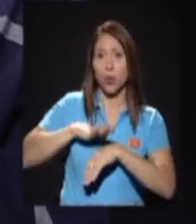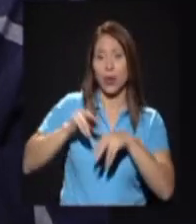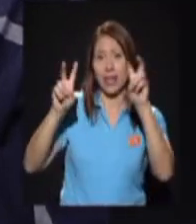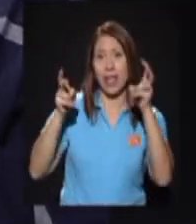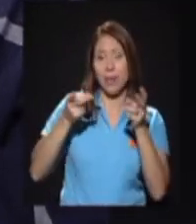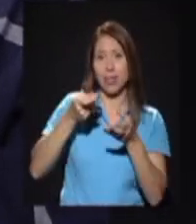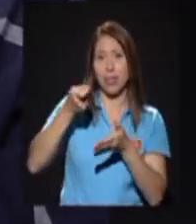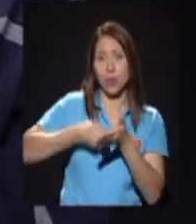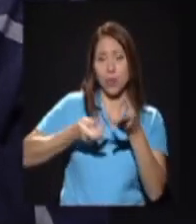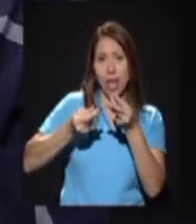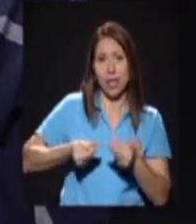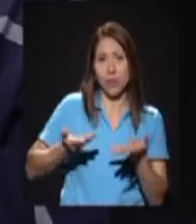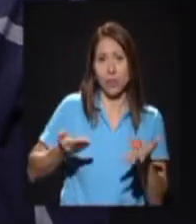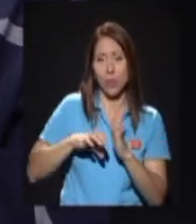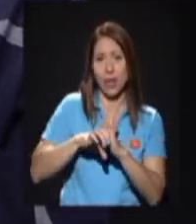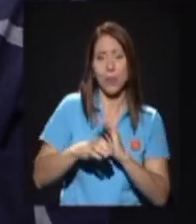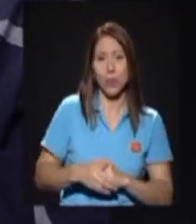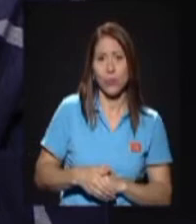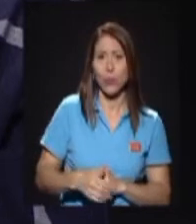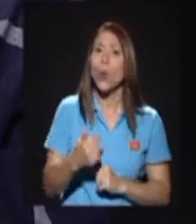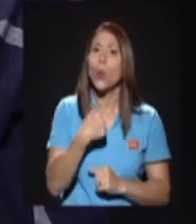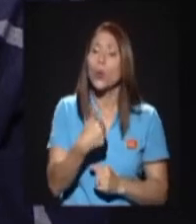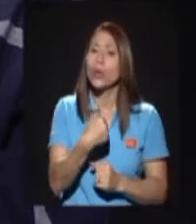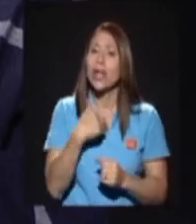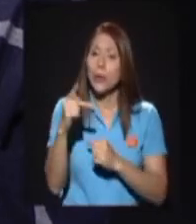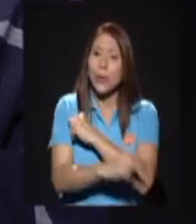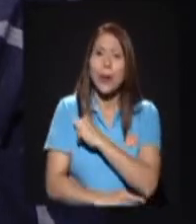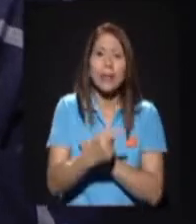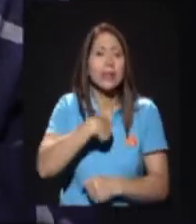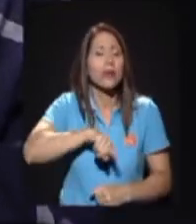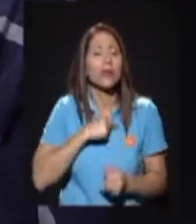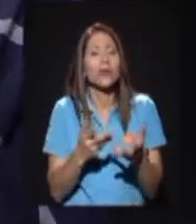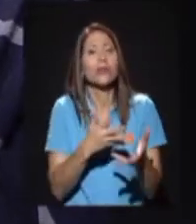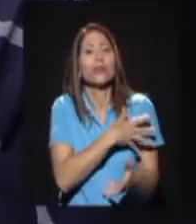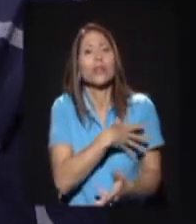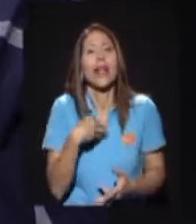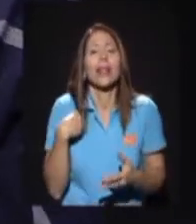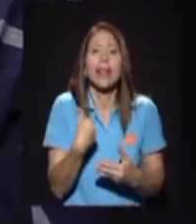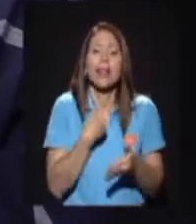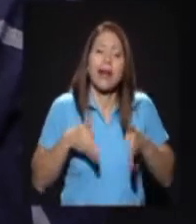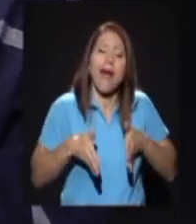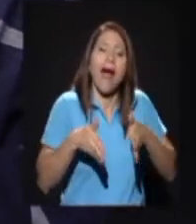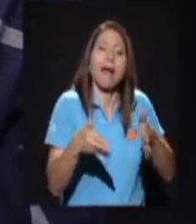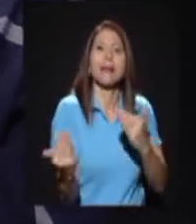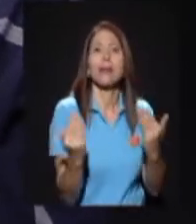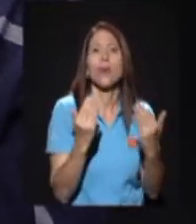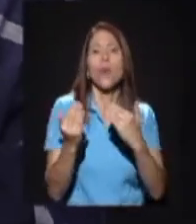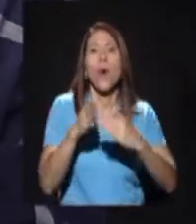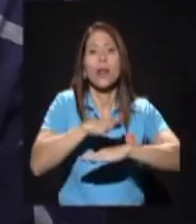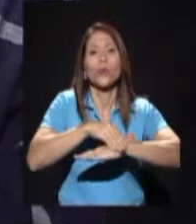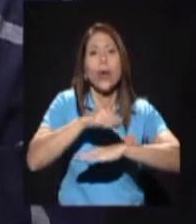Uno tiene un país en que nos encantaría tener las carreteras de Suecia, los hospitales de Holanda,